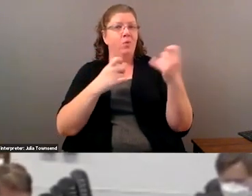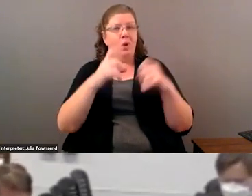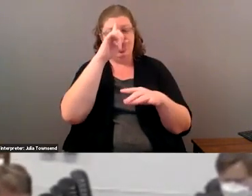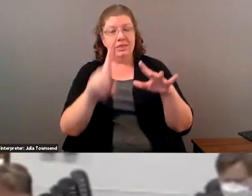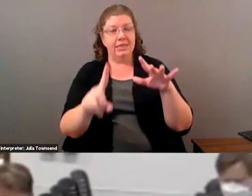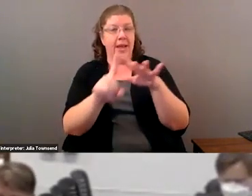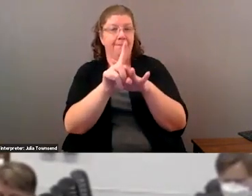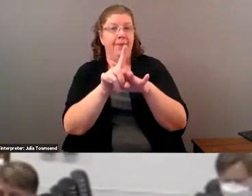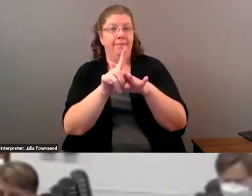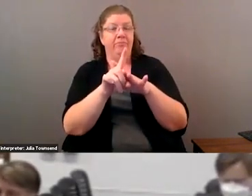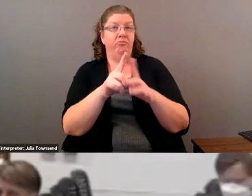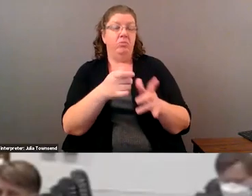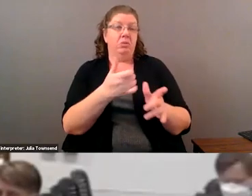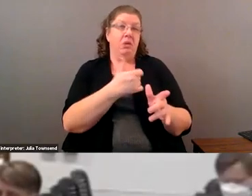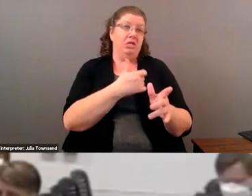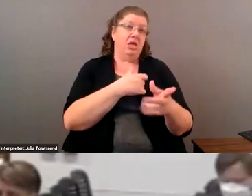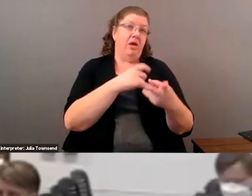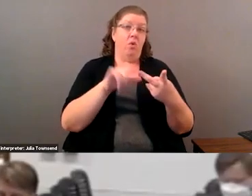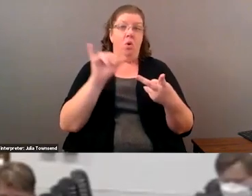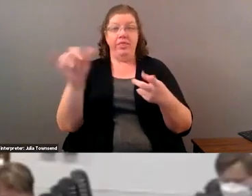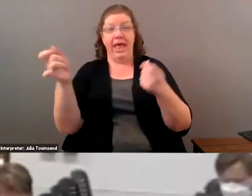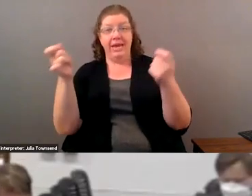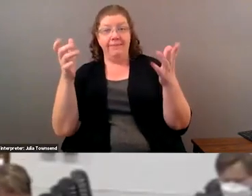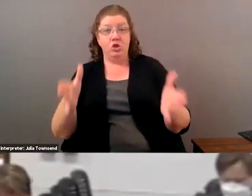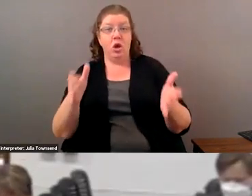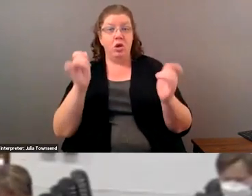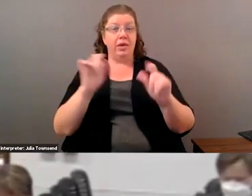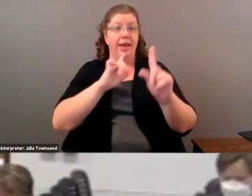y yo lo alista aquí